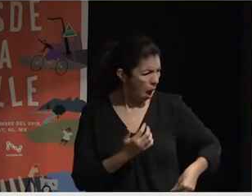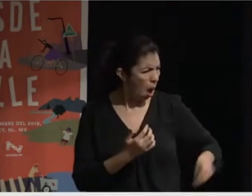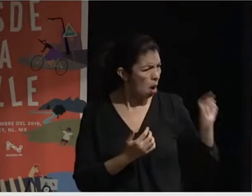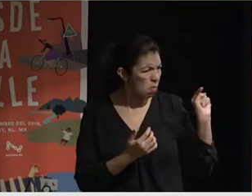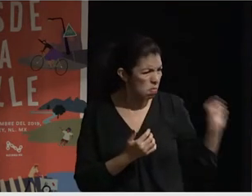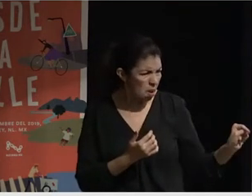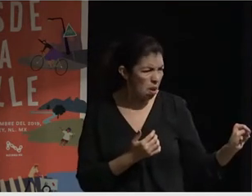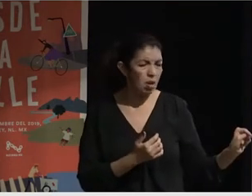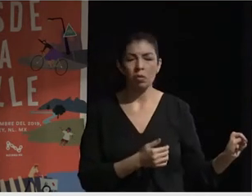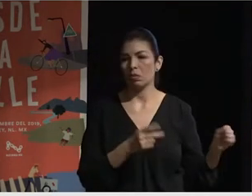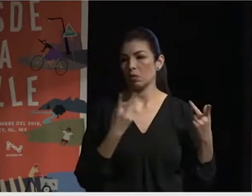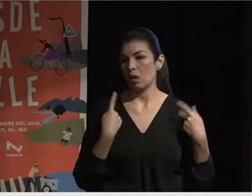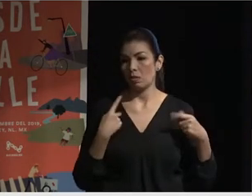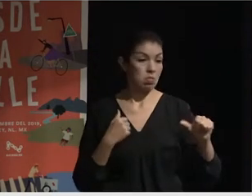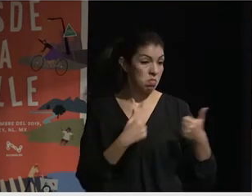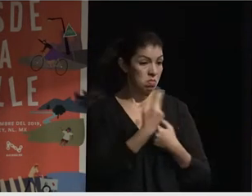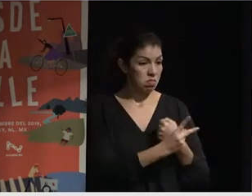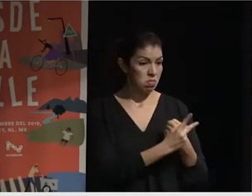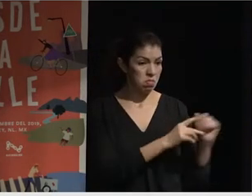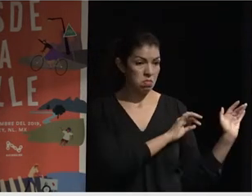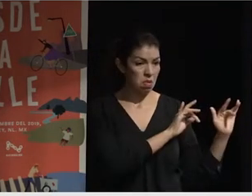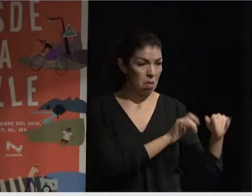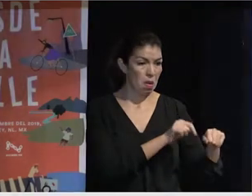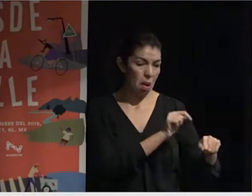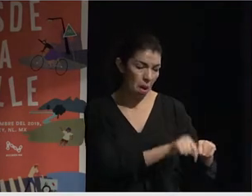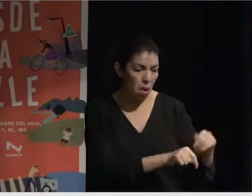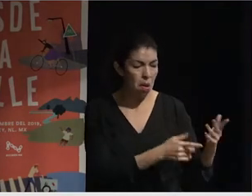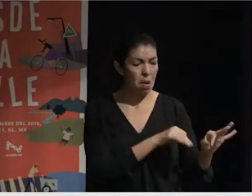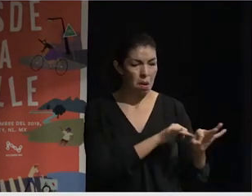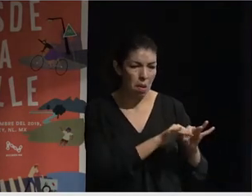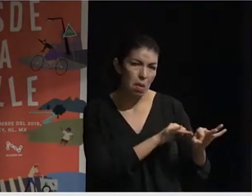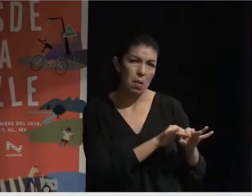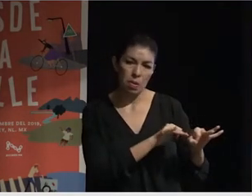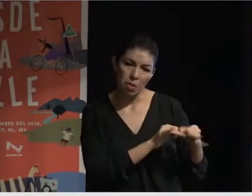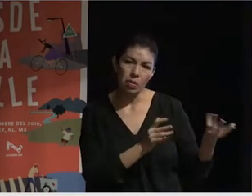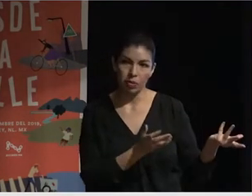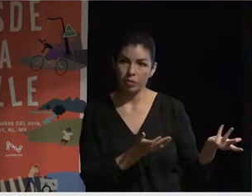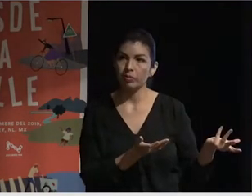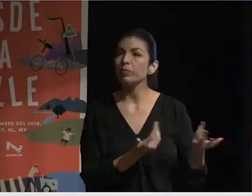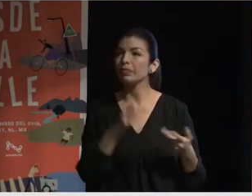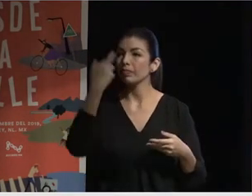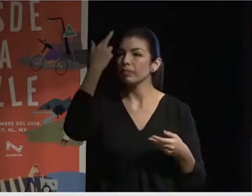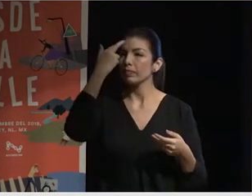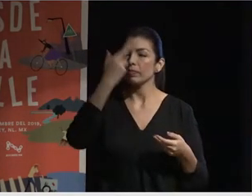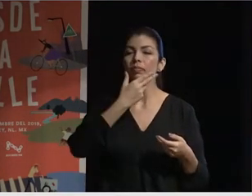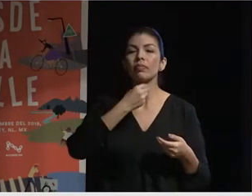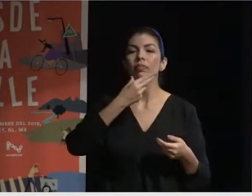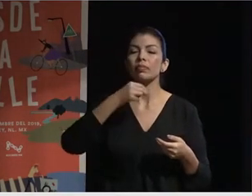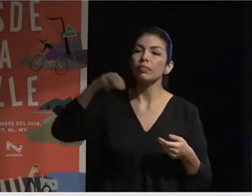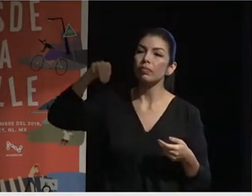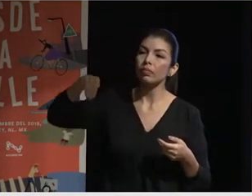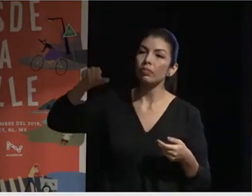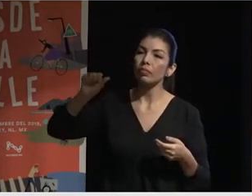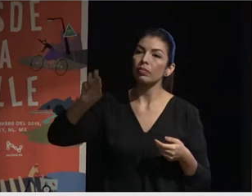la sangre de la realeza era distinta a la del pueblo? Y toda la teoría de Marx es objetivar, digamos, esas